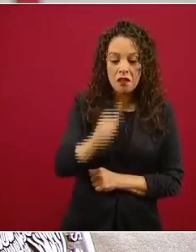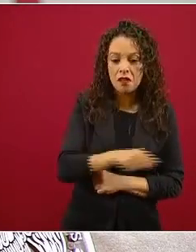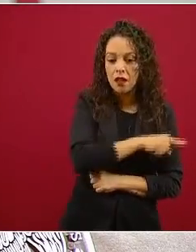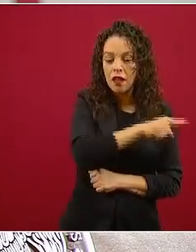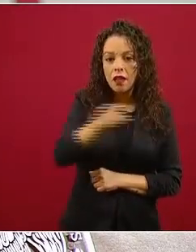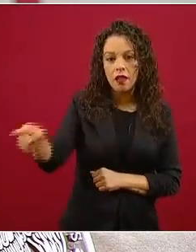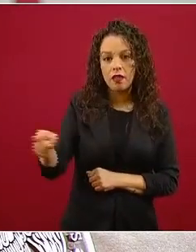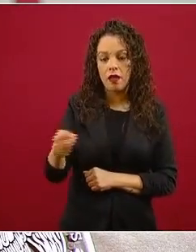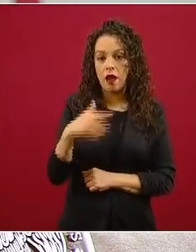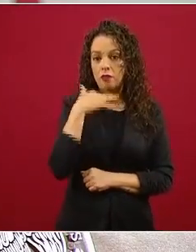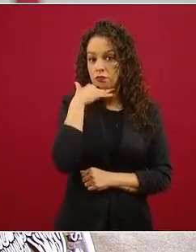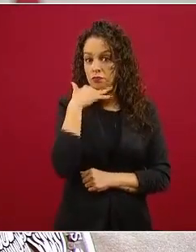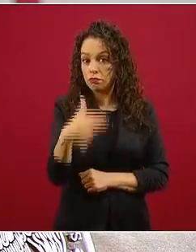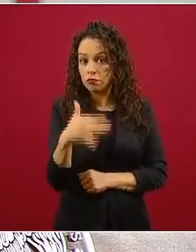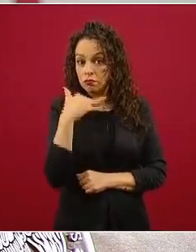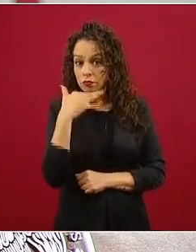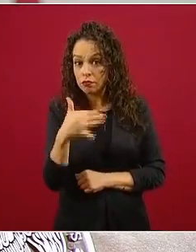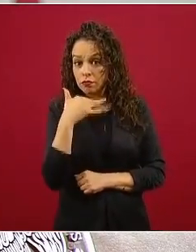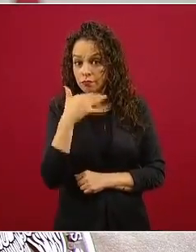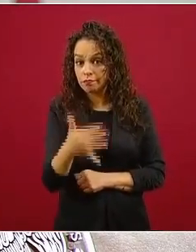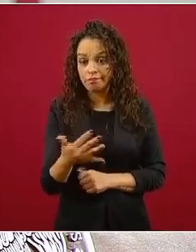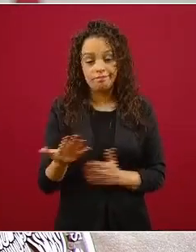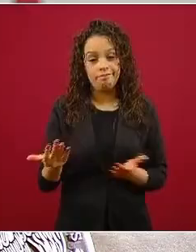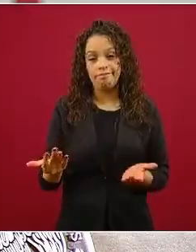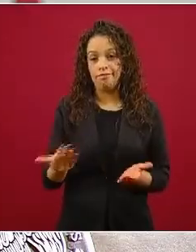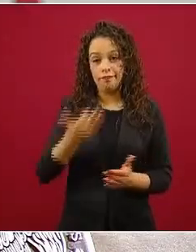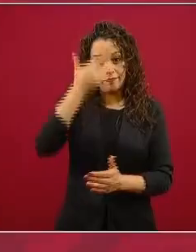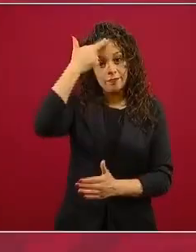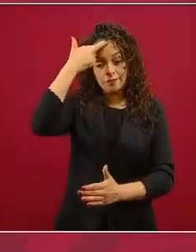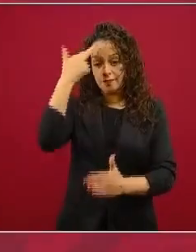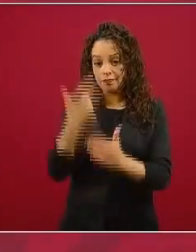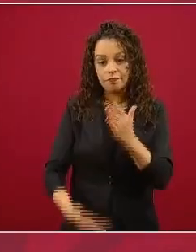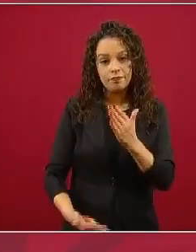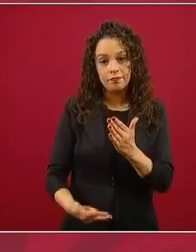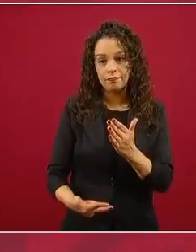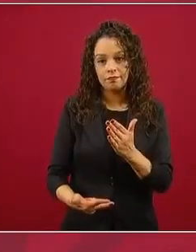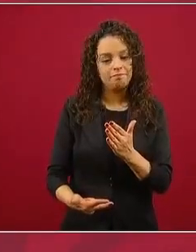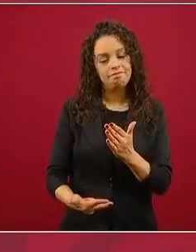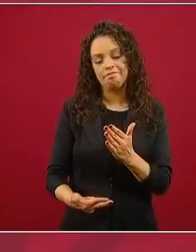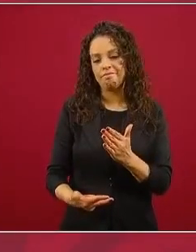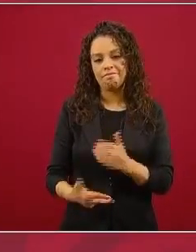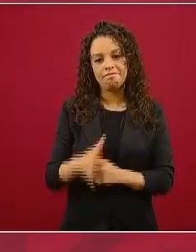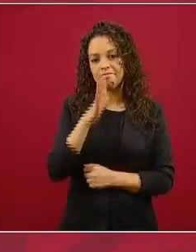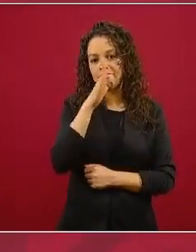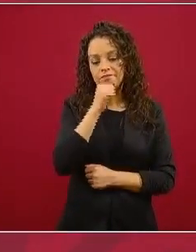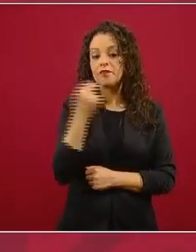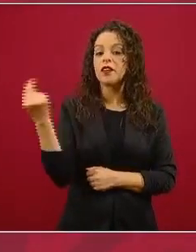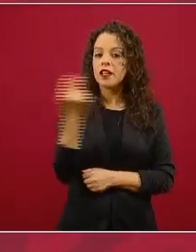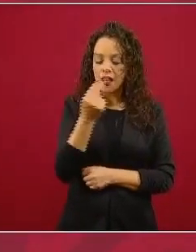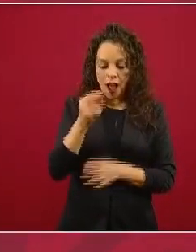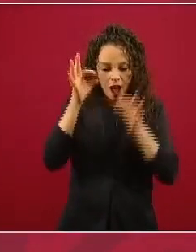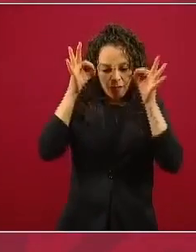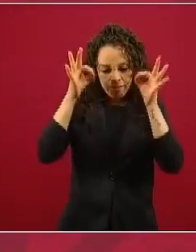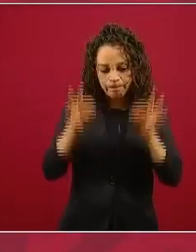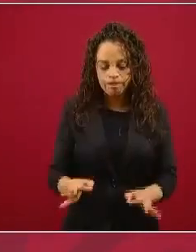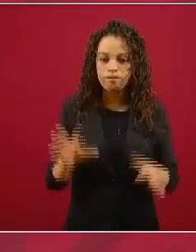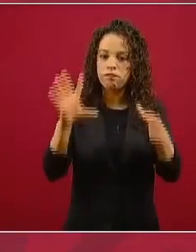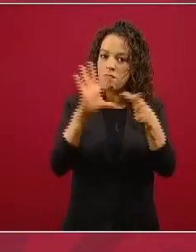irregularidades, por decirlo suavemente. Entonces, explicarlo bien importa